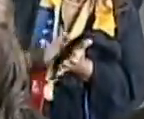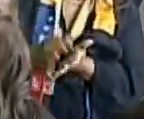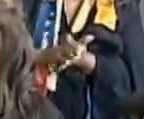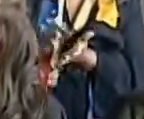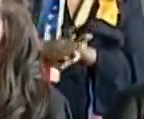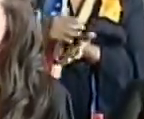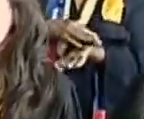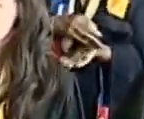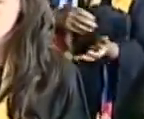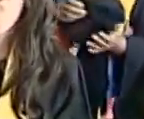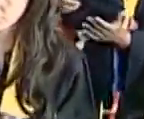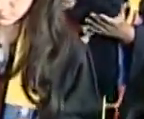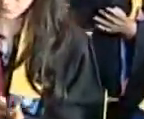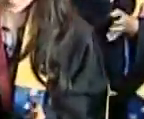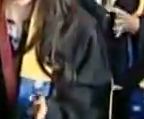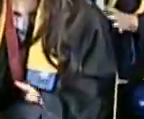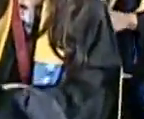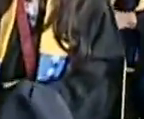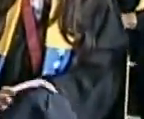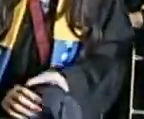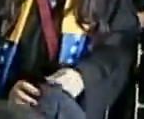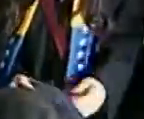Pueden tomar asiento, por favor.